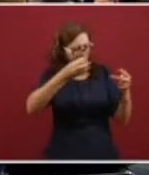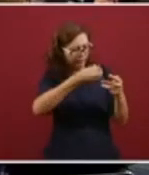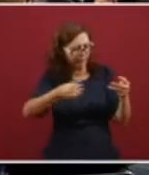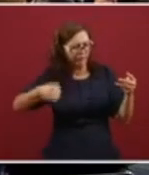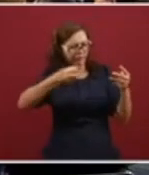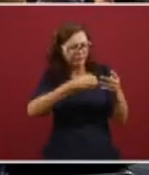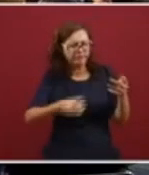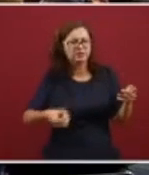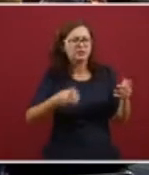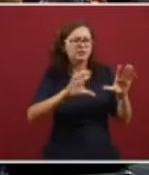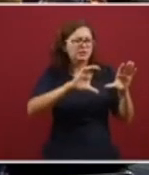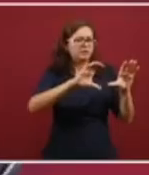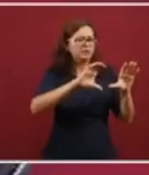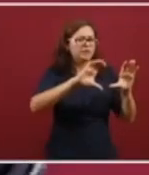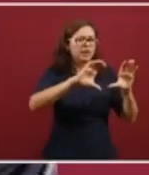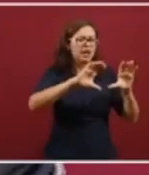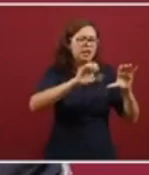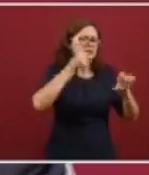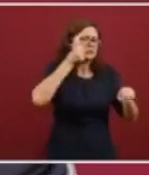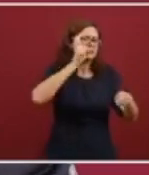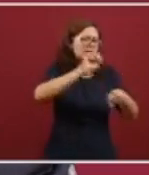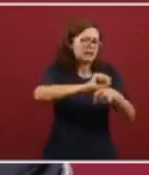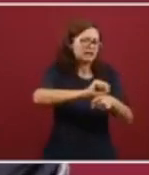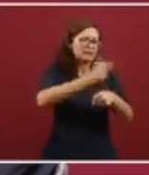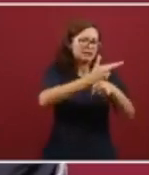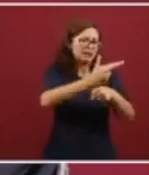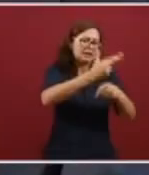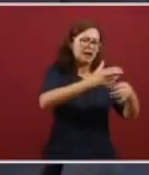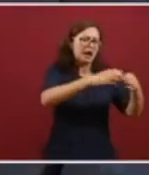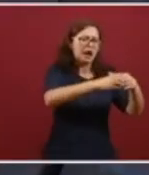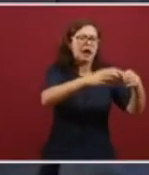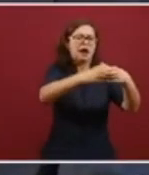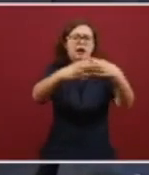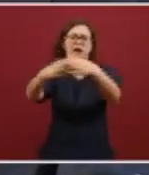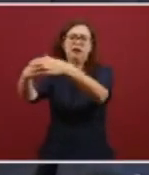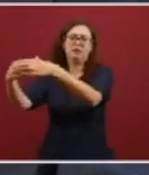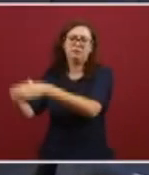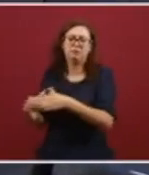por secretaría y que les digan las presas,